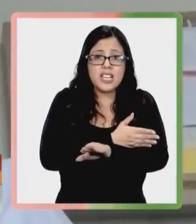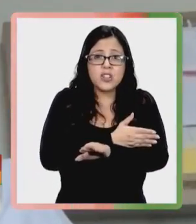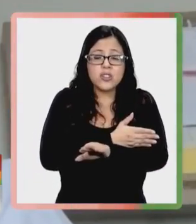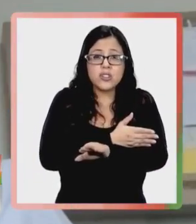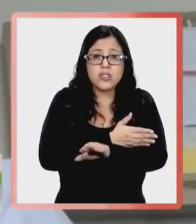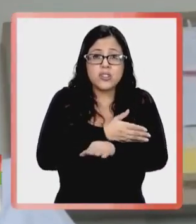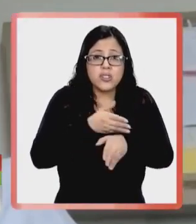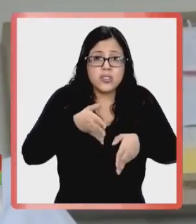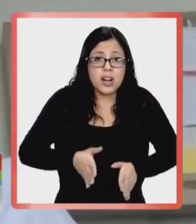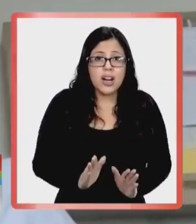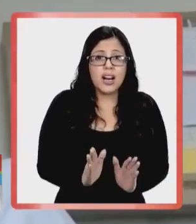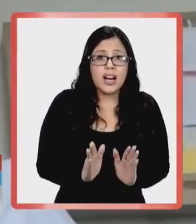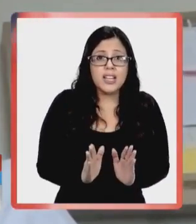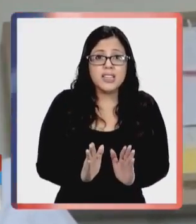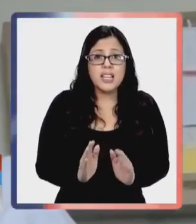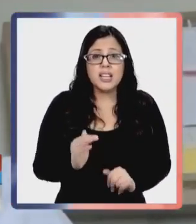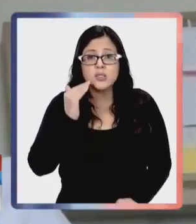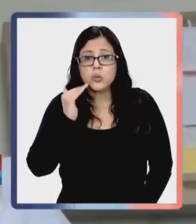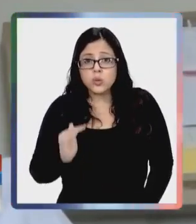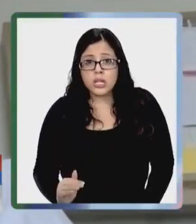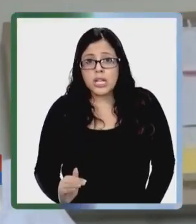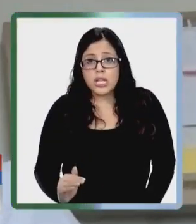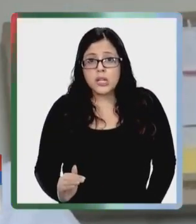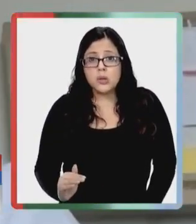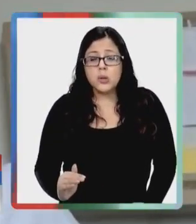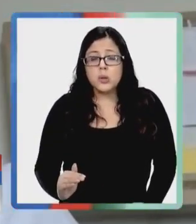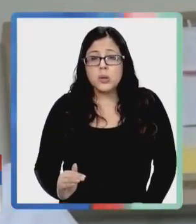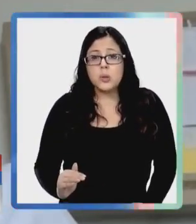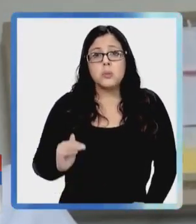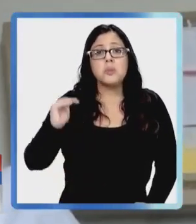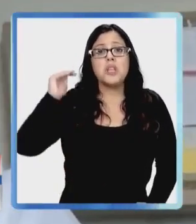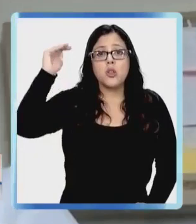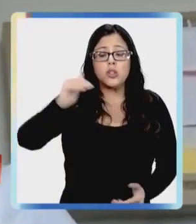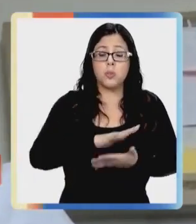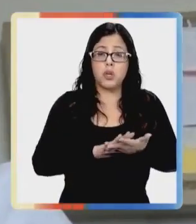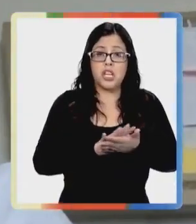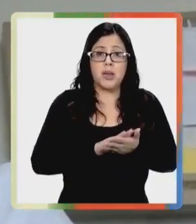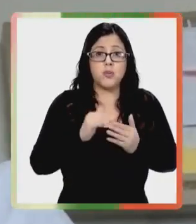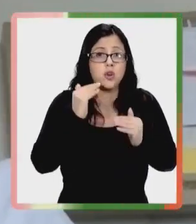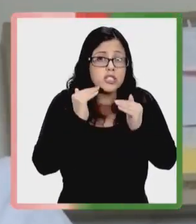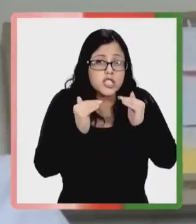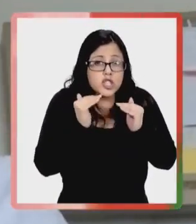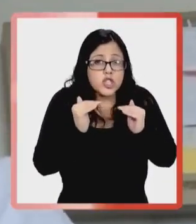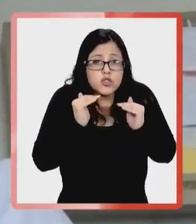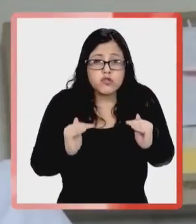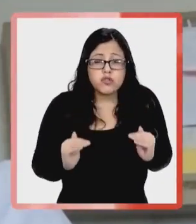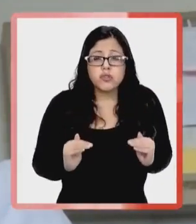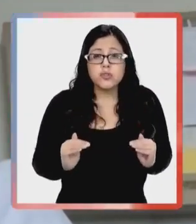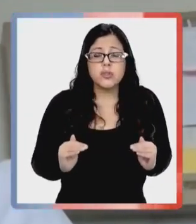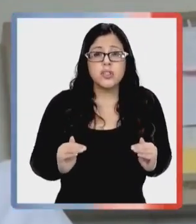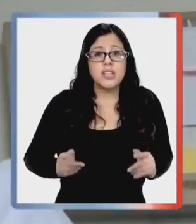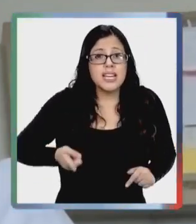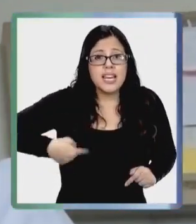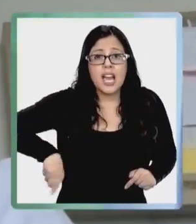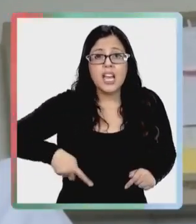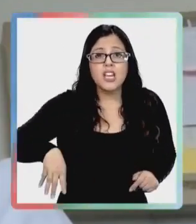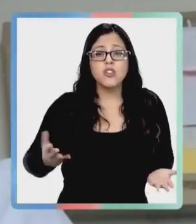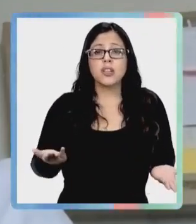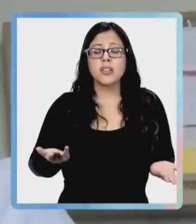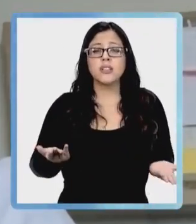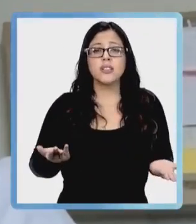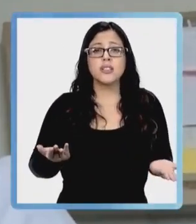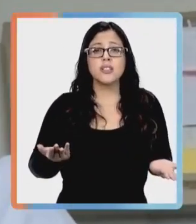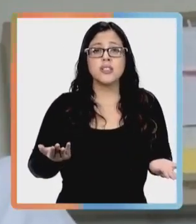menor de 2 años, que en un niño mayor o en un adulto. Por ejemplo, empecemos por los niños menores. Los niños menores tienden a